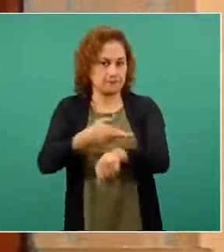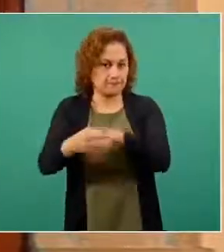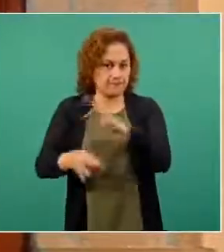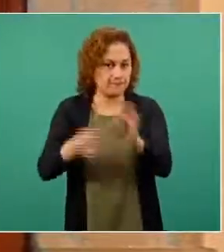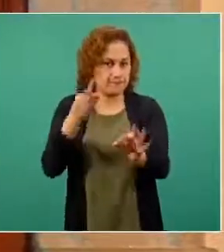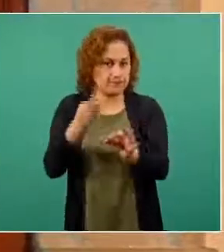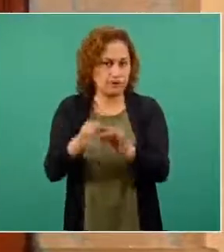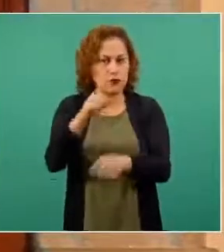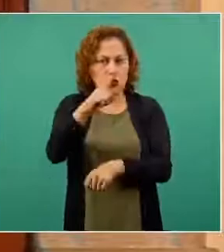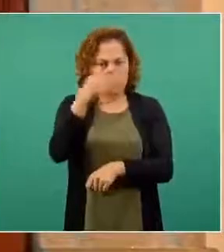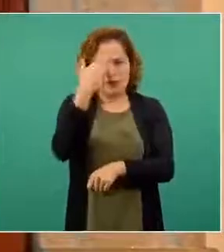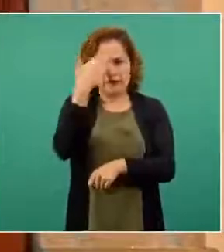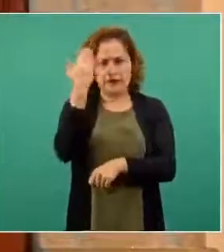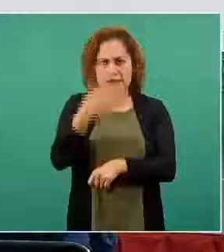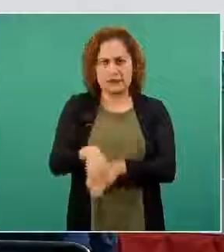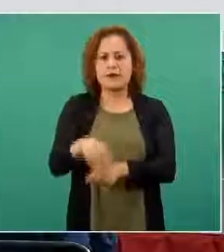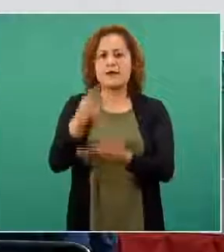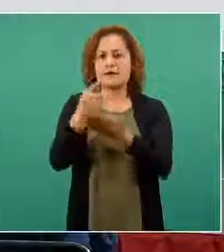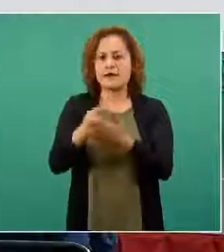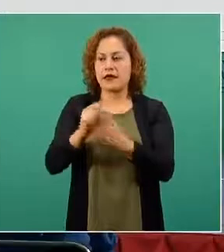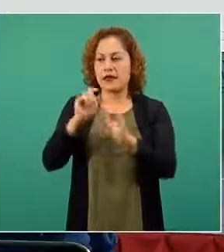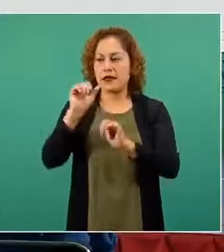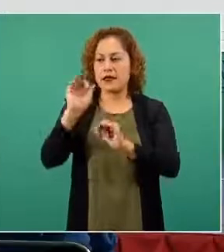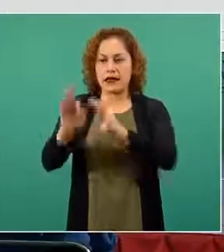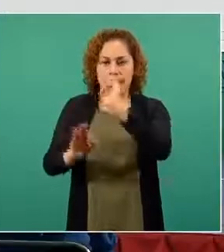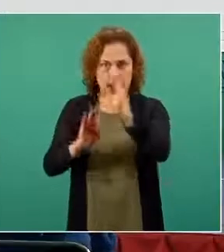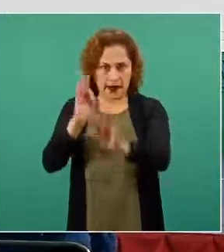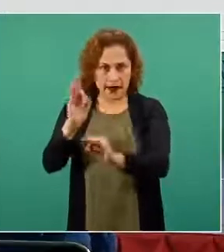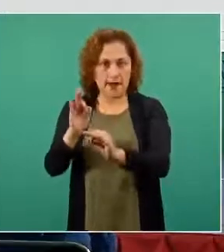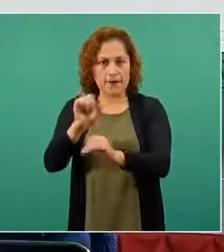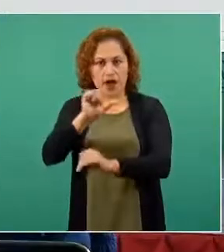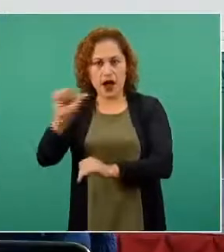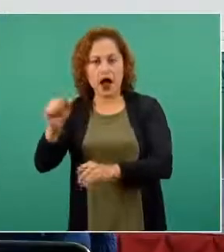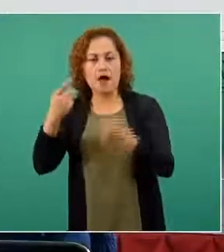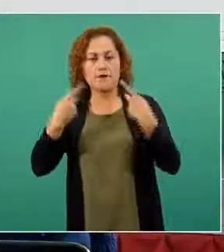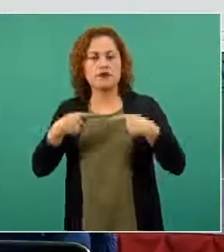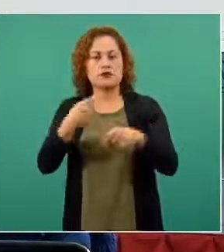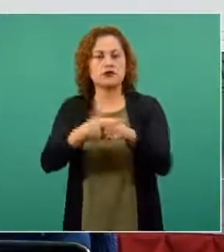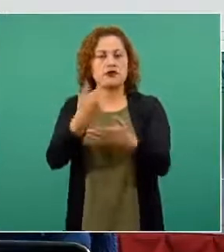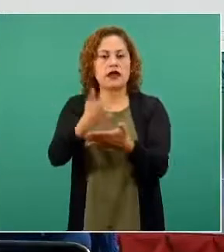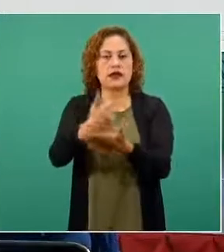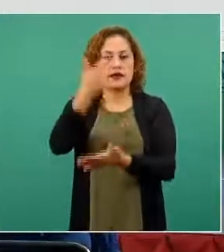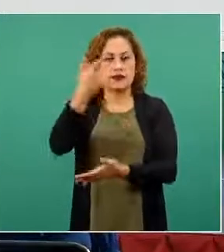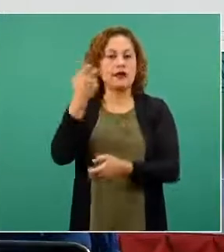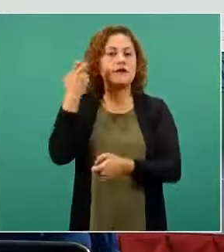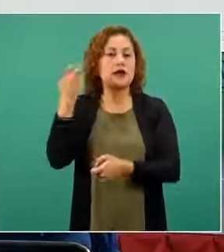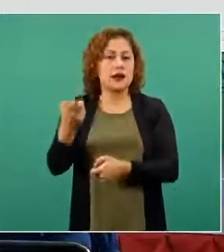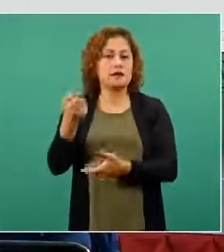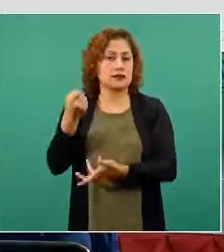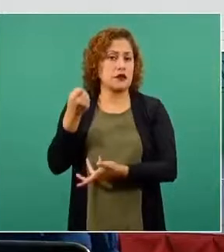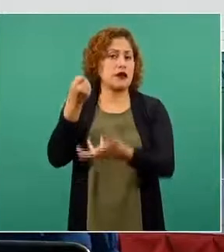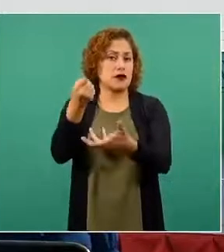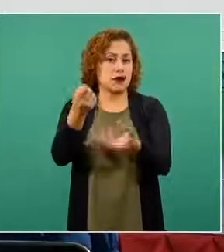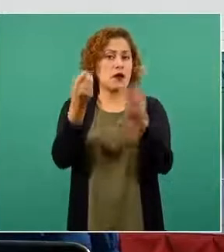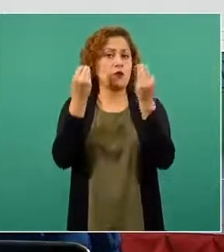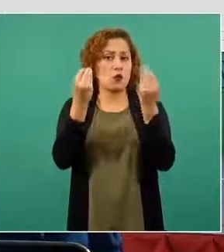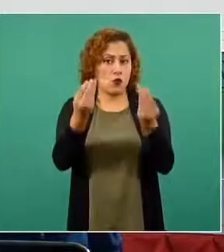saben, es un sistema de gestión de muy alto costo, pero que también requiere de una